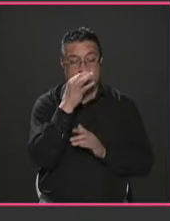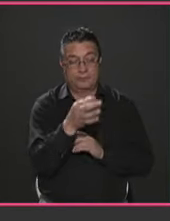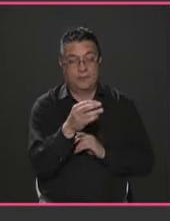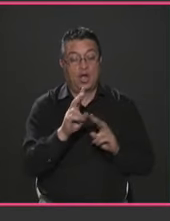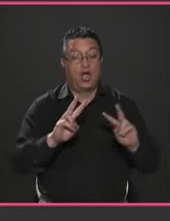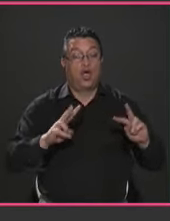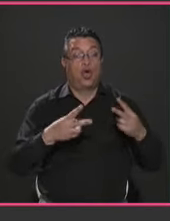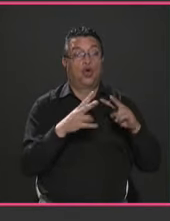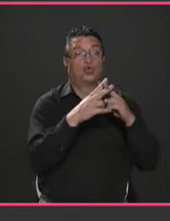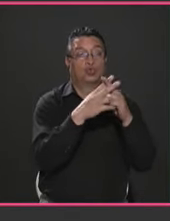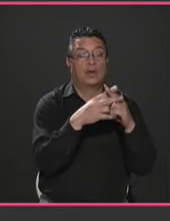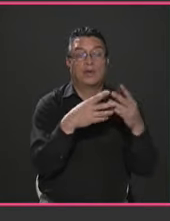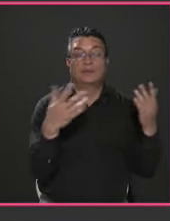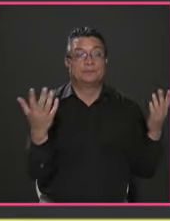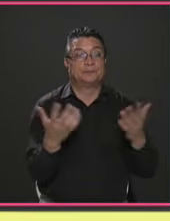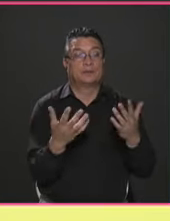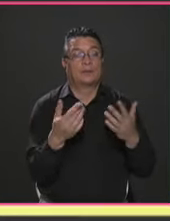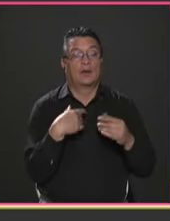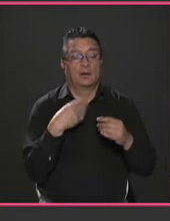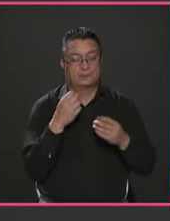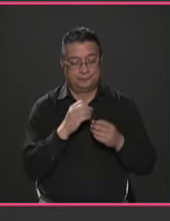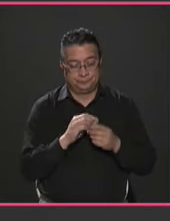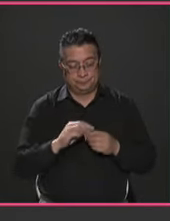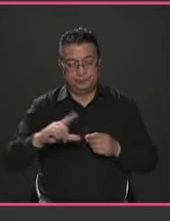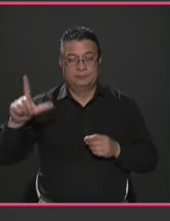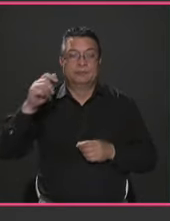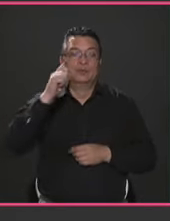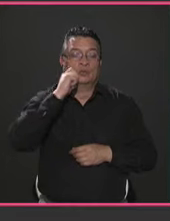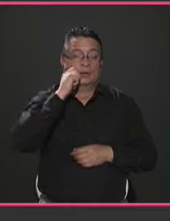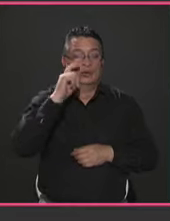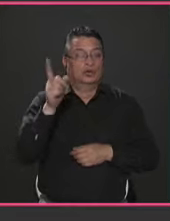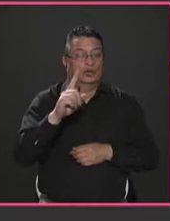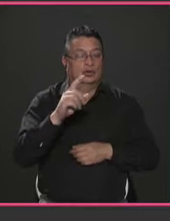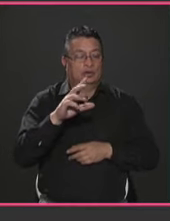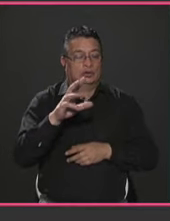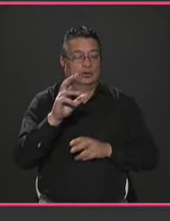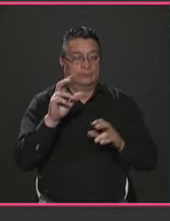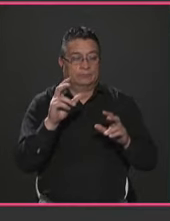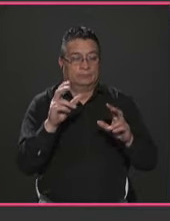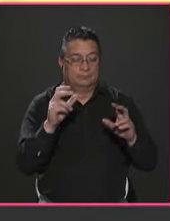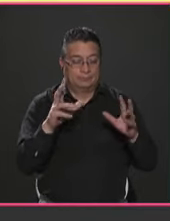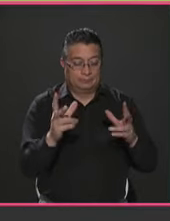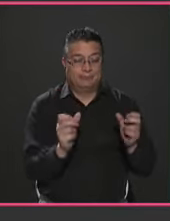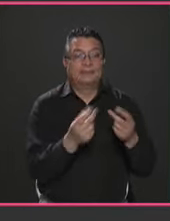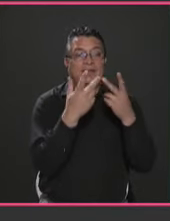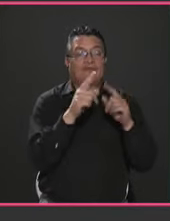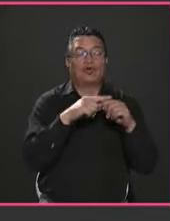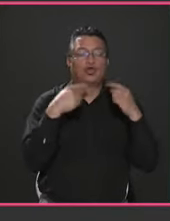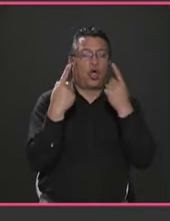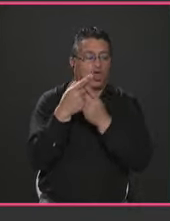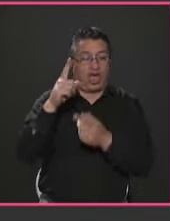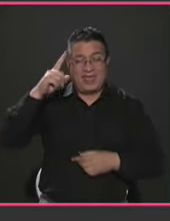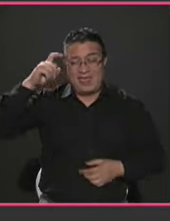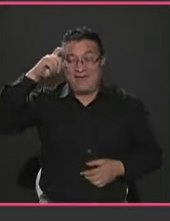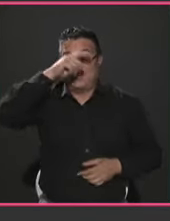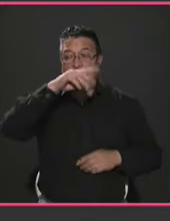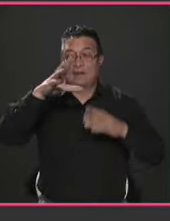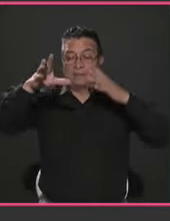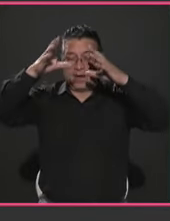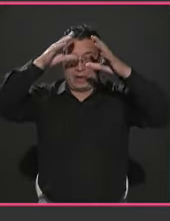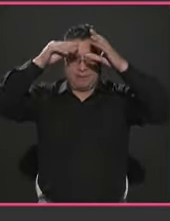construida sobre el florecer del humano que no captura toda la complejidad de la